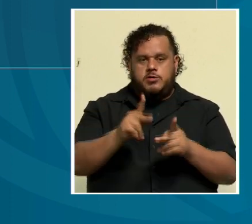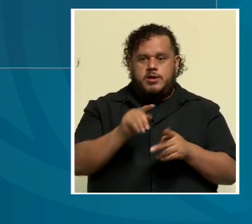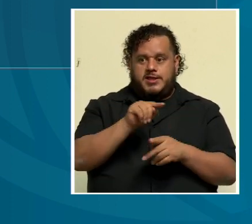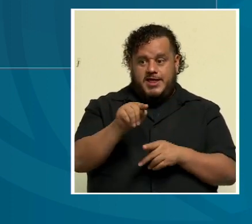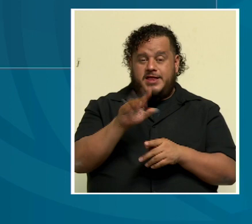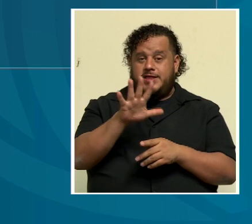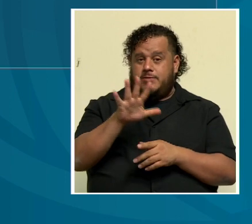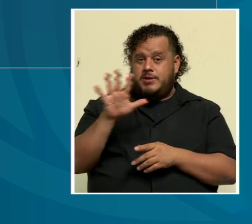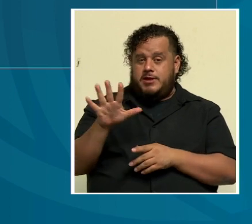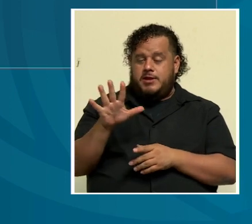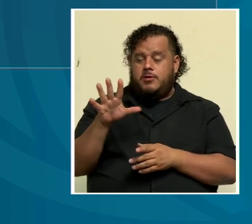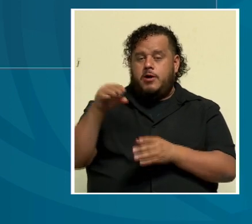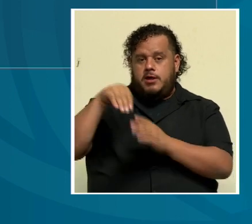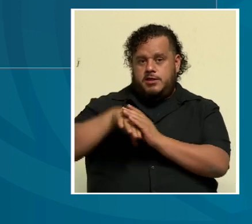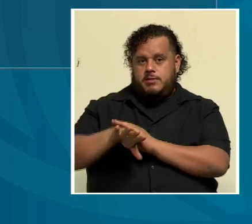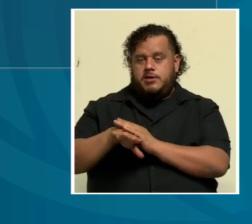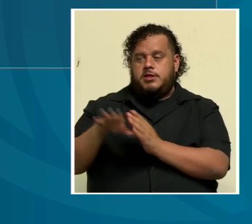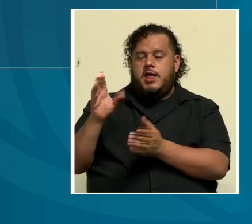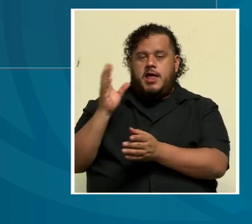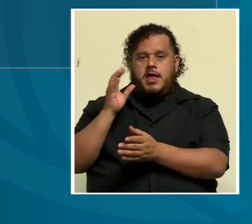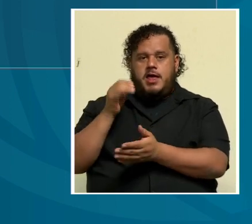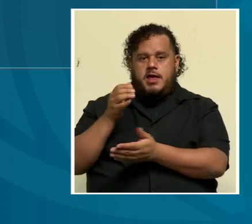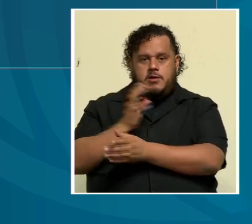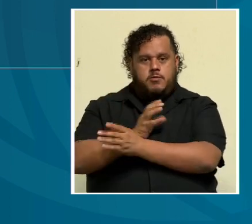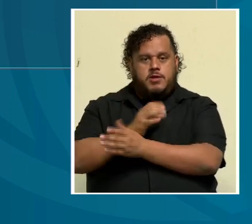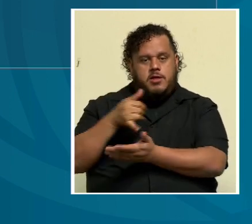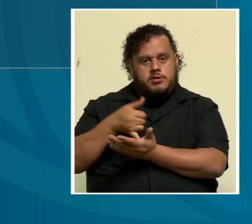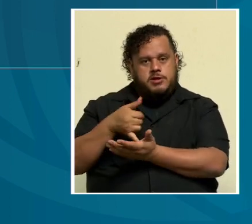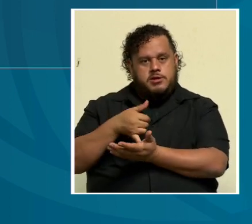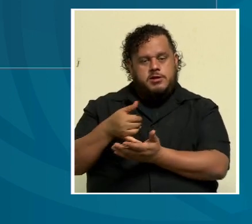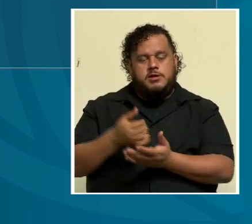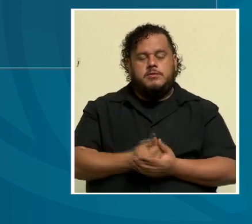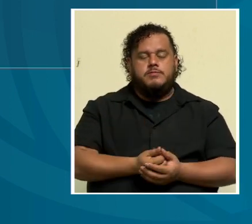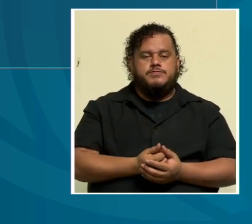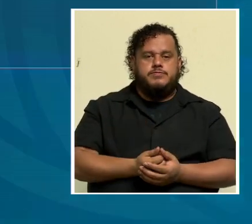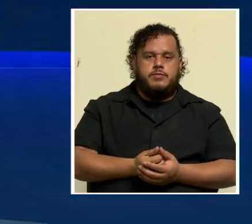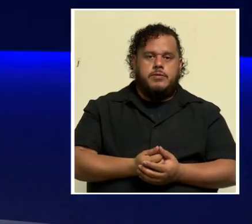55 están en unidades de cuidados intensivos.